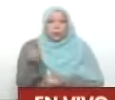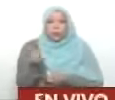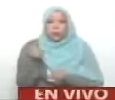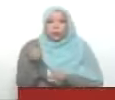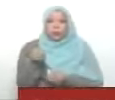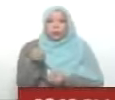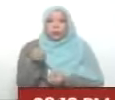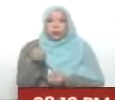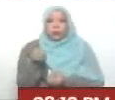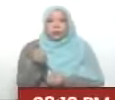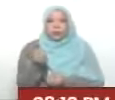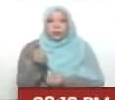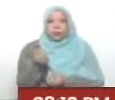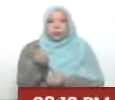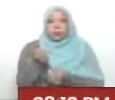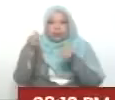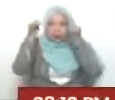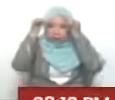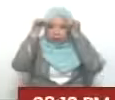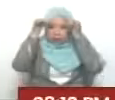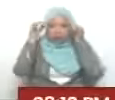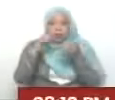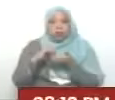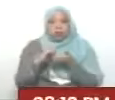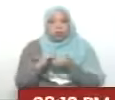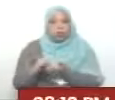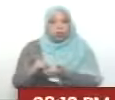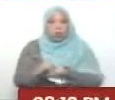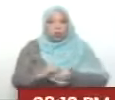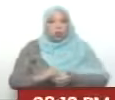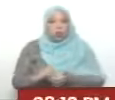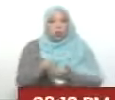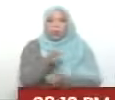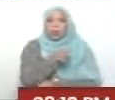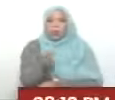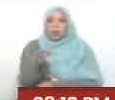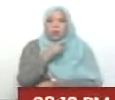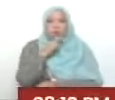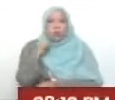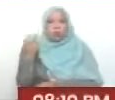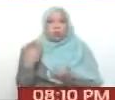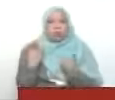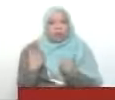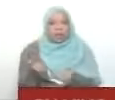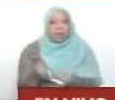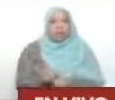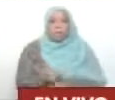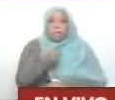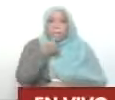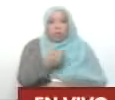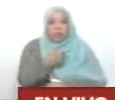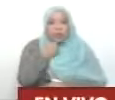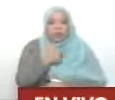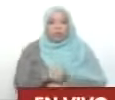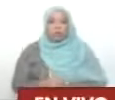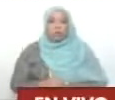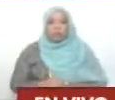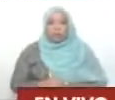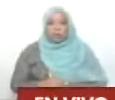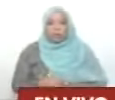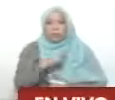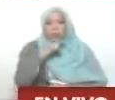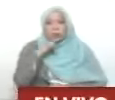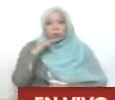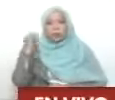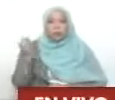allí con las cabras trujillanas. Exquisito, sana, hermoso,